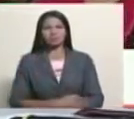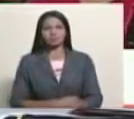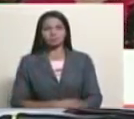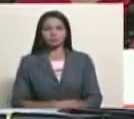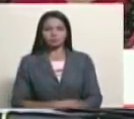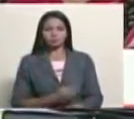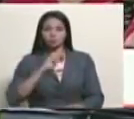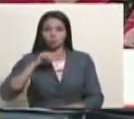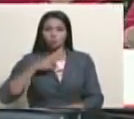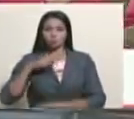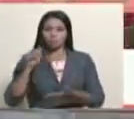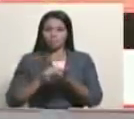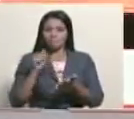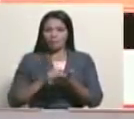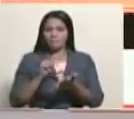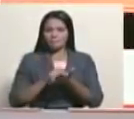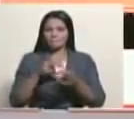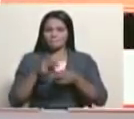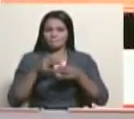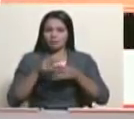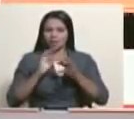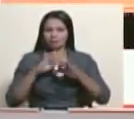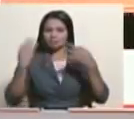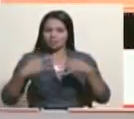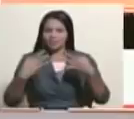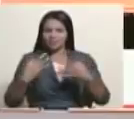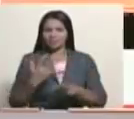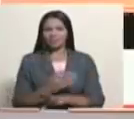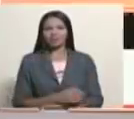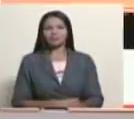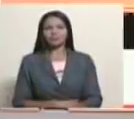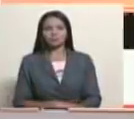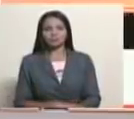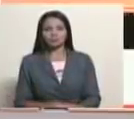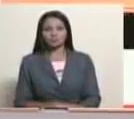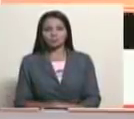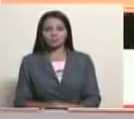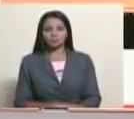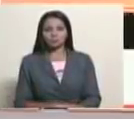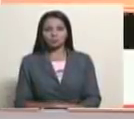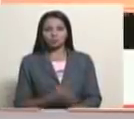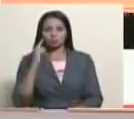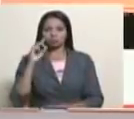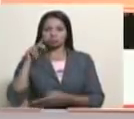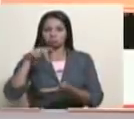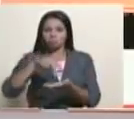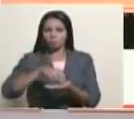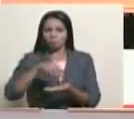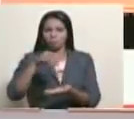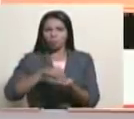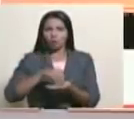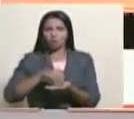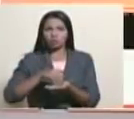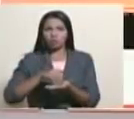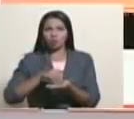Somos como esta madera, de verdad, verdadita, que no estamos aquí puestos por el